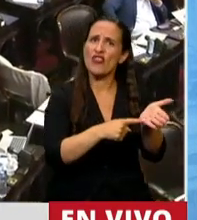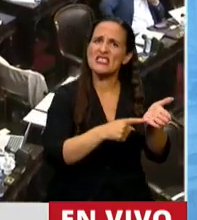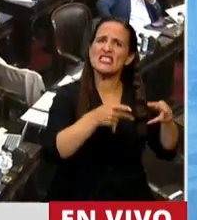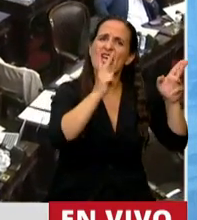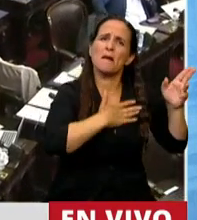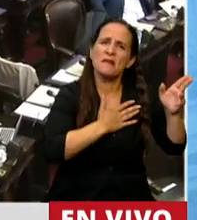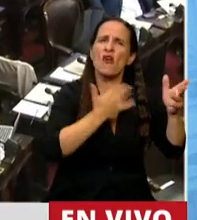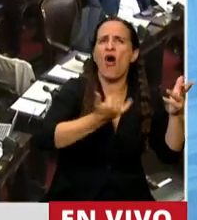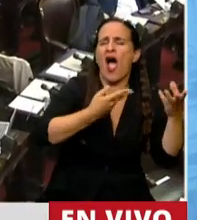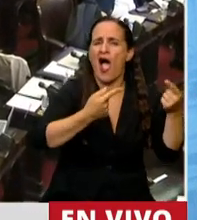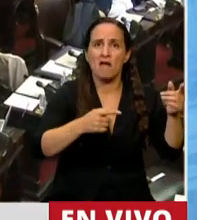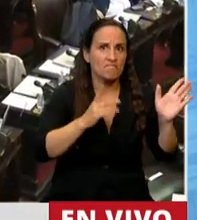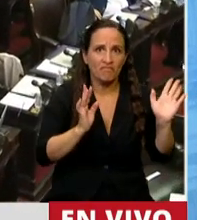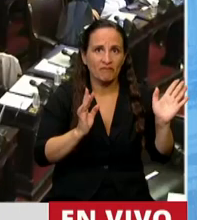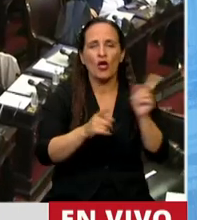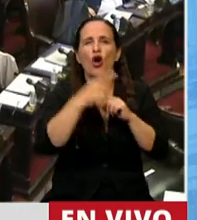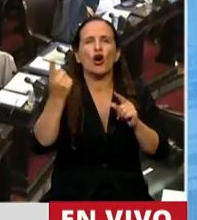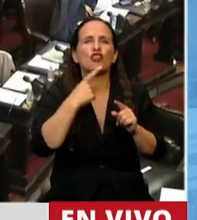Lo otro era el